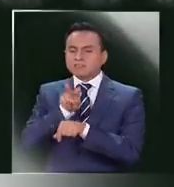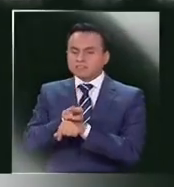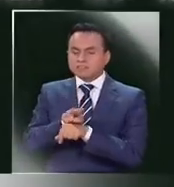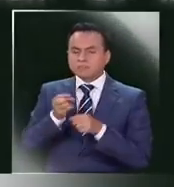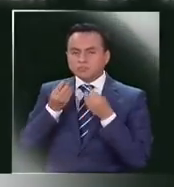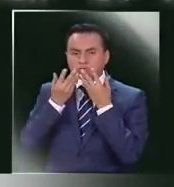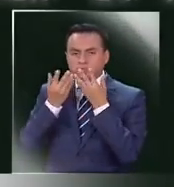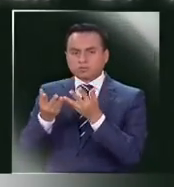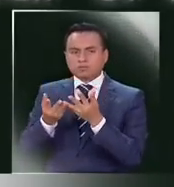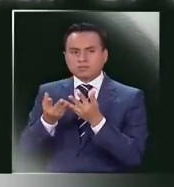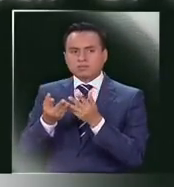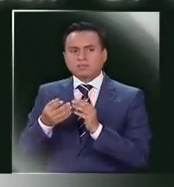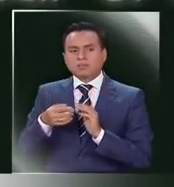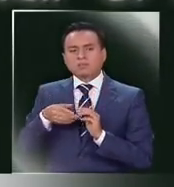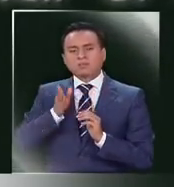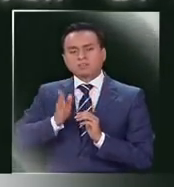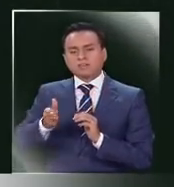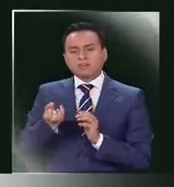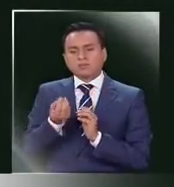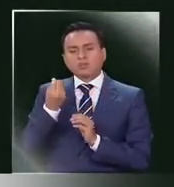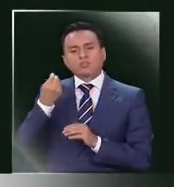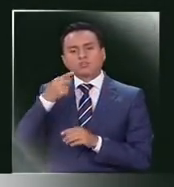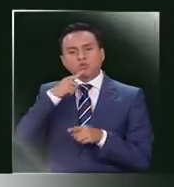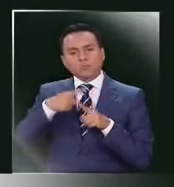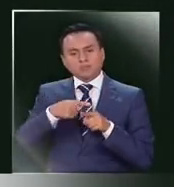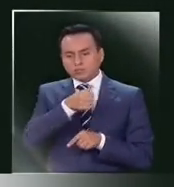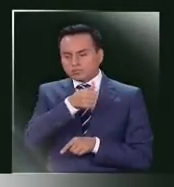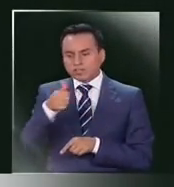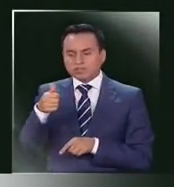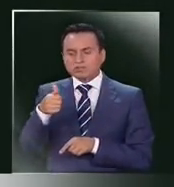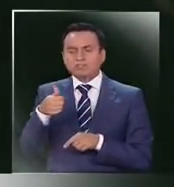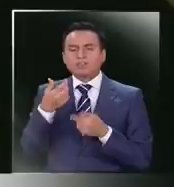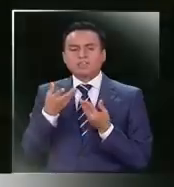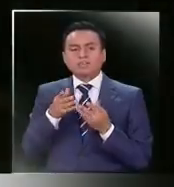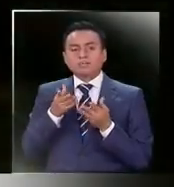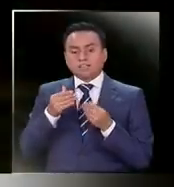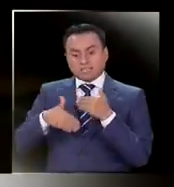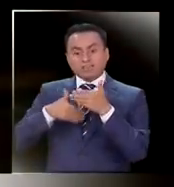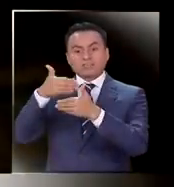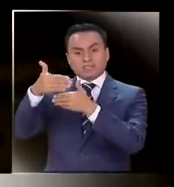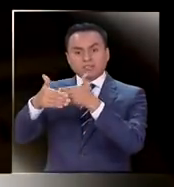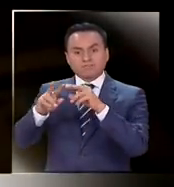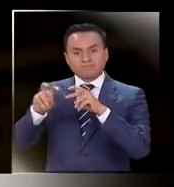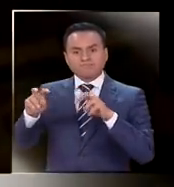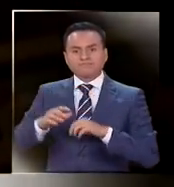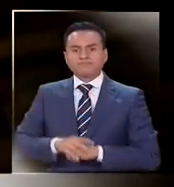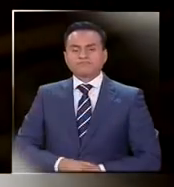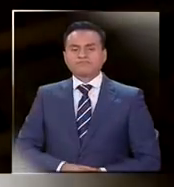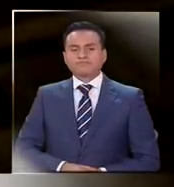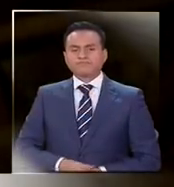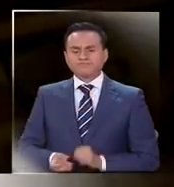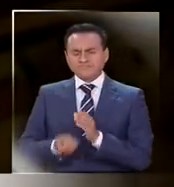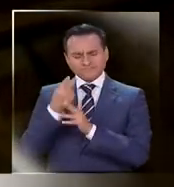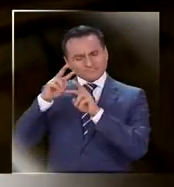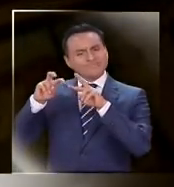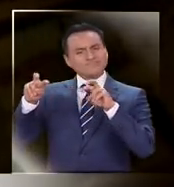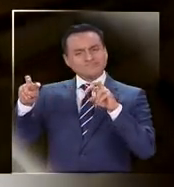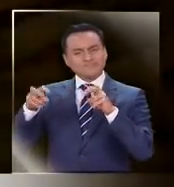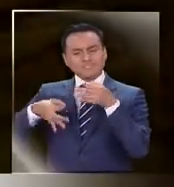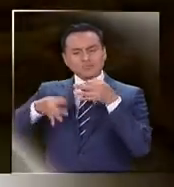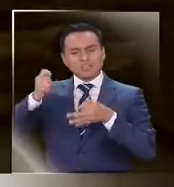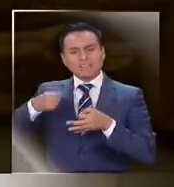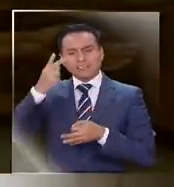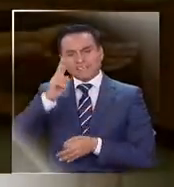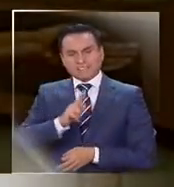testimonios y preservar el buen nombre de todos ellos. Se encuentra bastante avanzado. En esta nueva investigación del